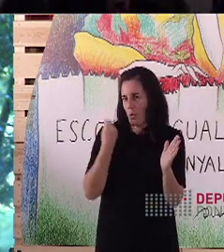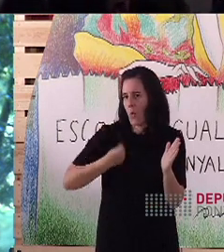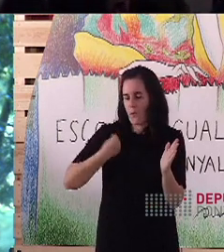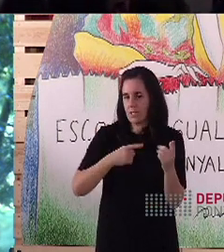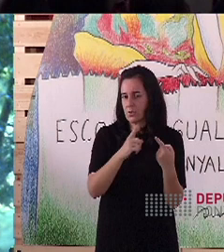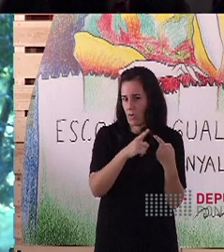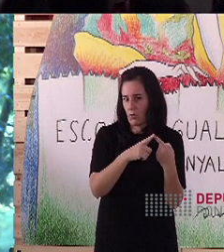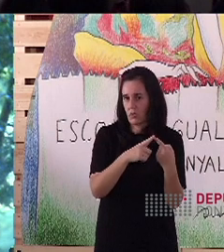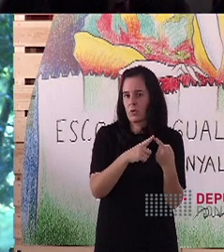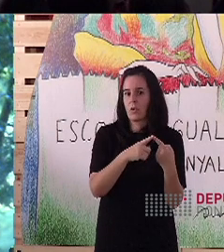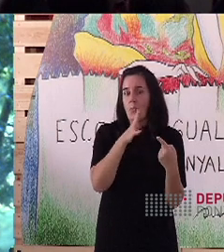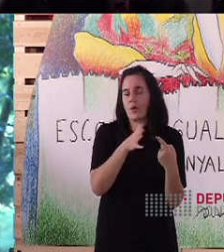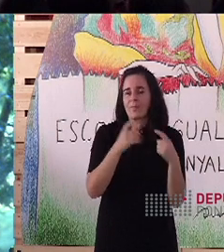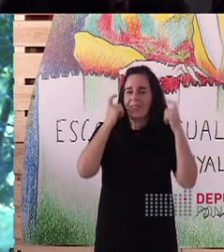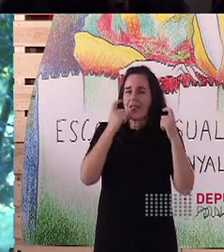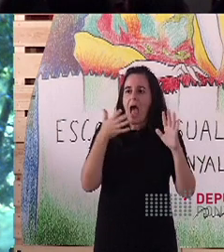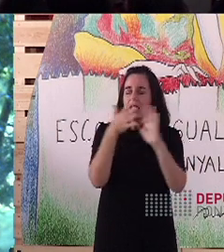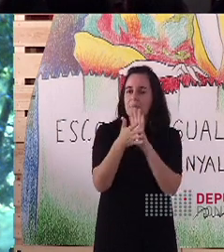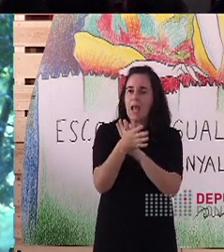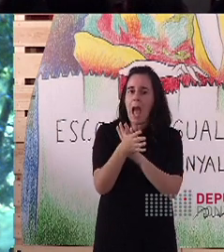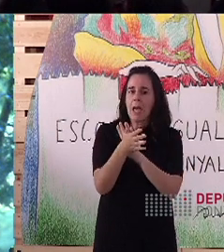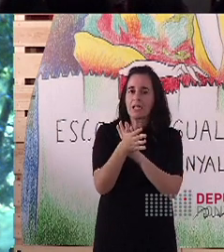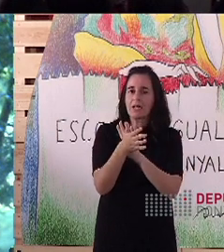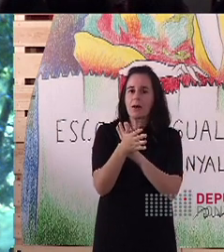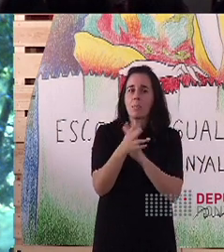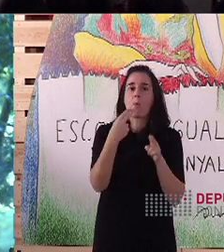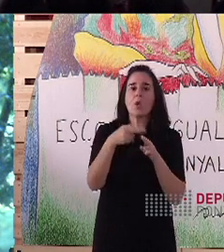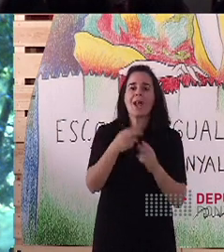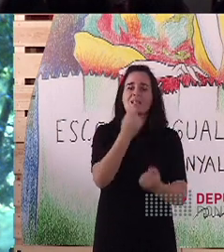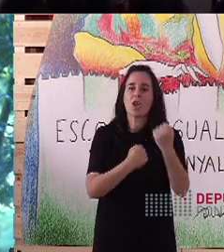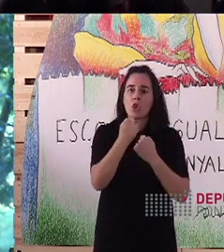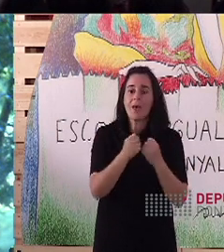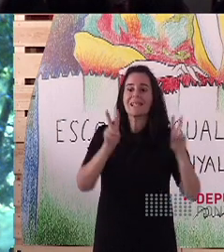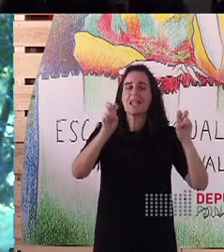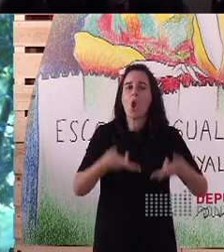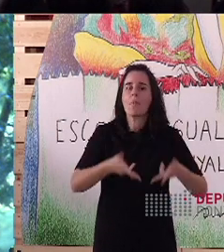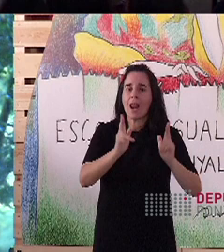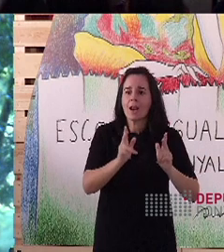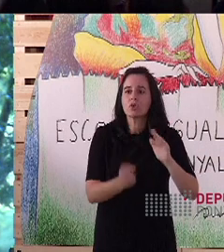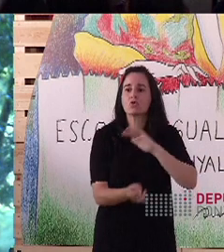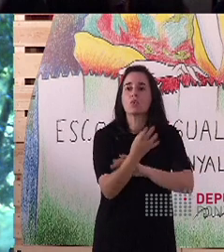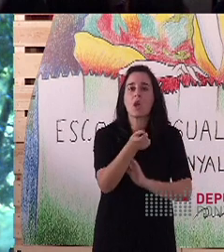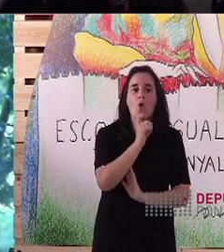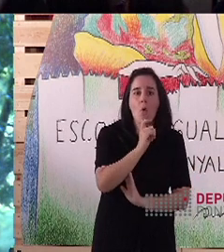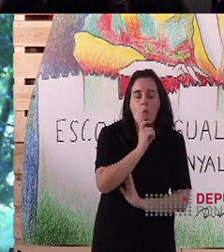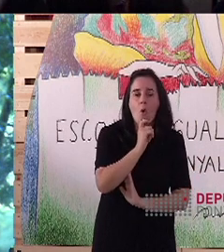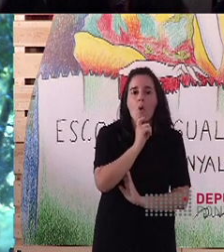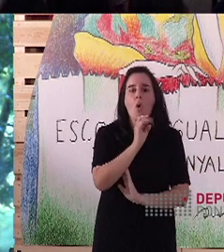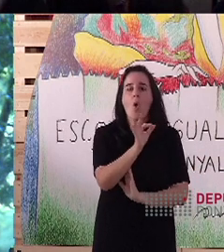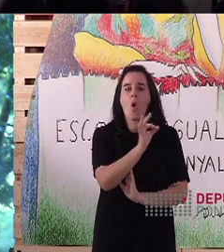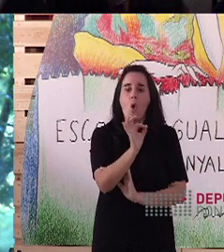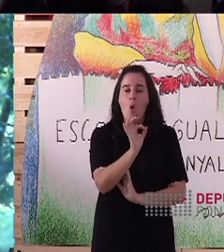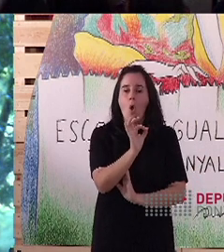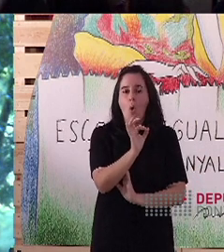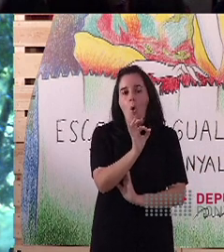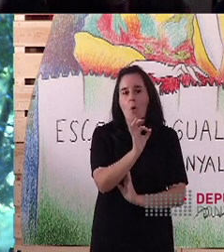cuando se trata de explicar cómo se implantan las políticas económicas neoliberales y cómo se implantan y